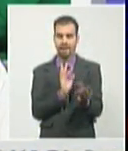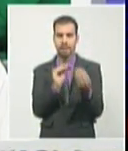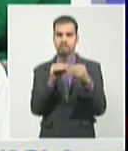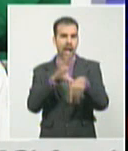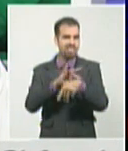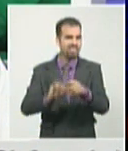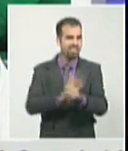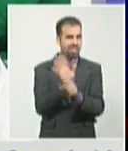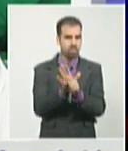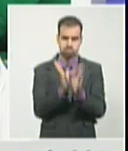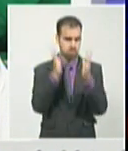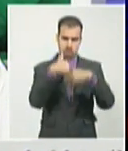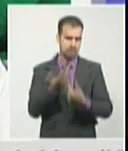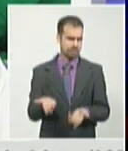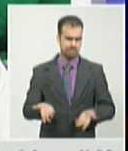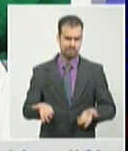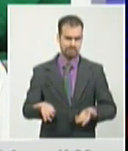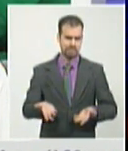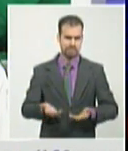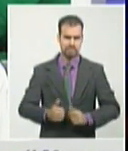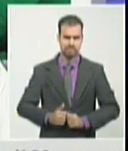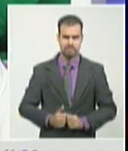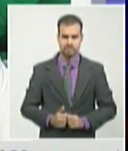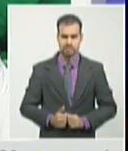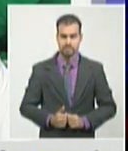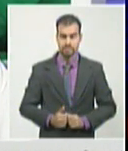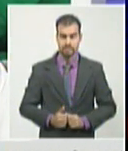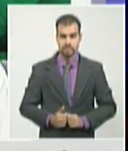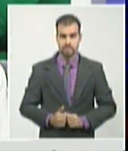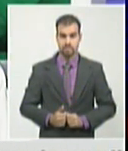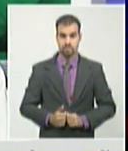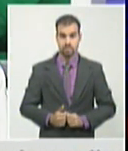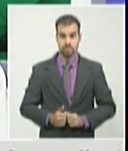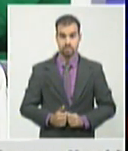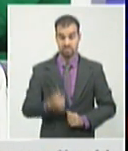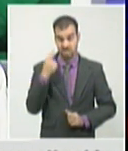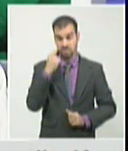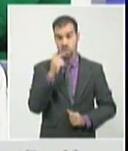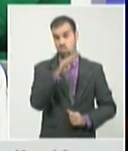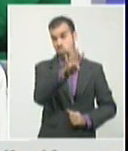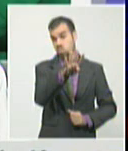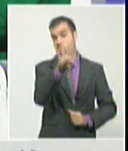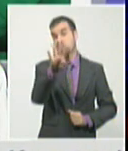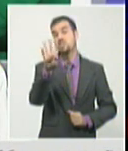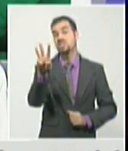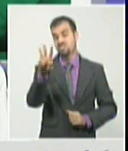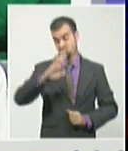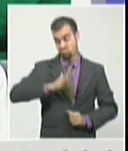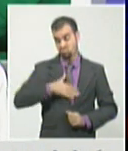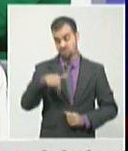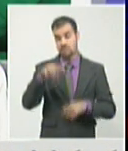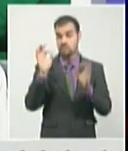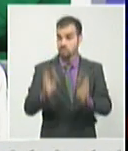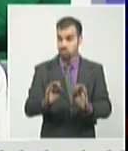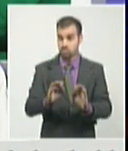de la enfermedad pues fueron 443 mil puntos en 44